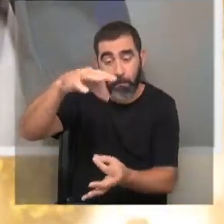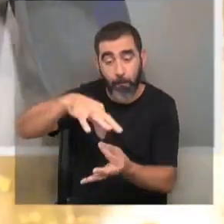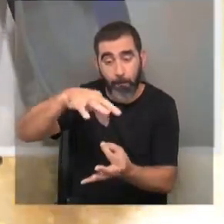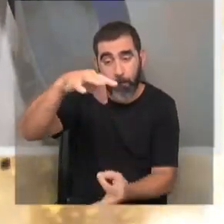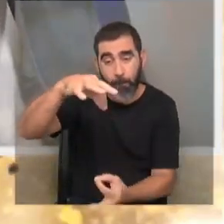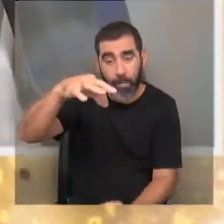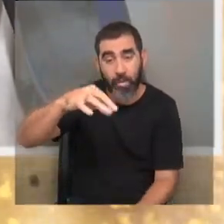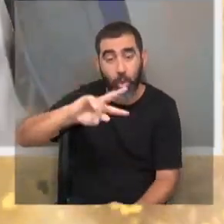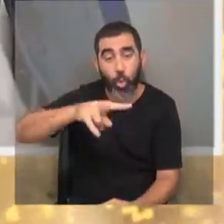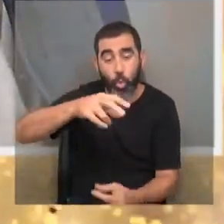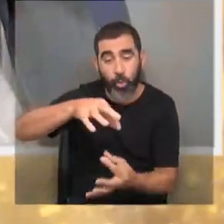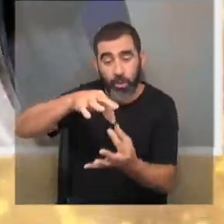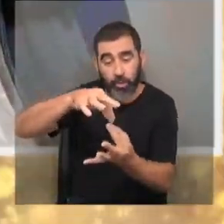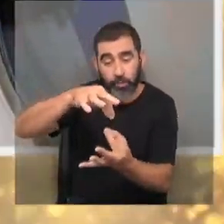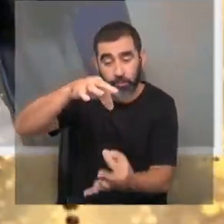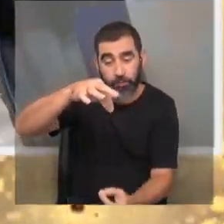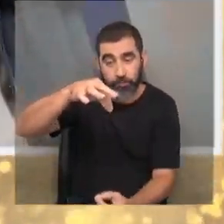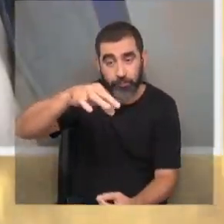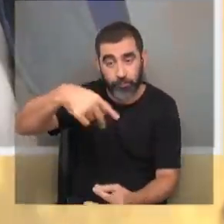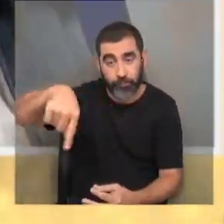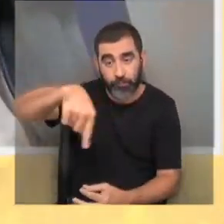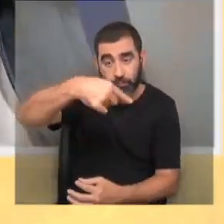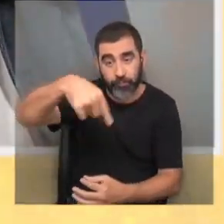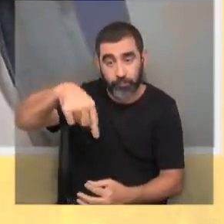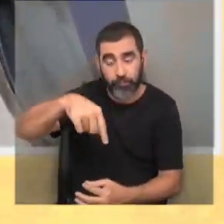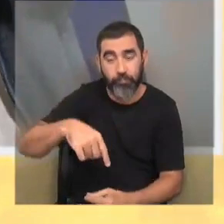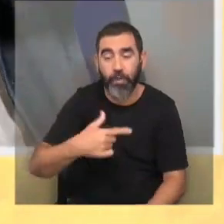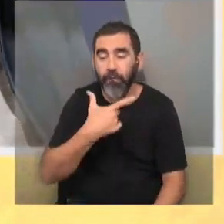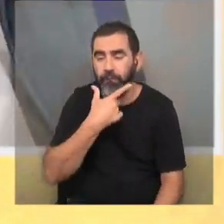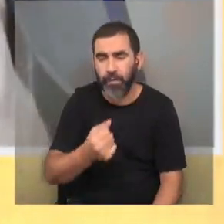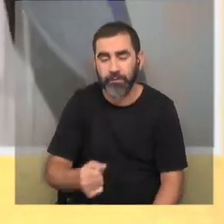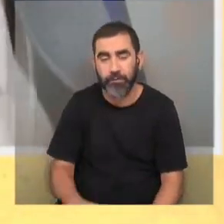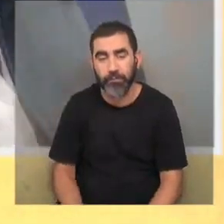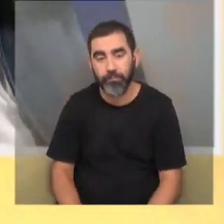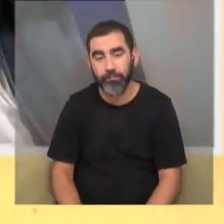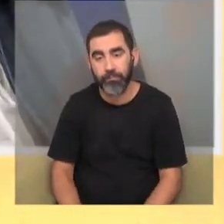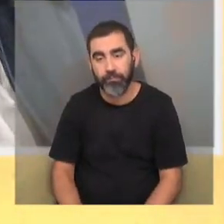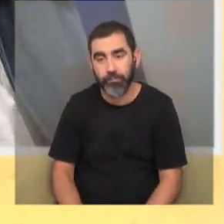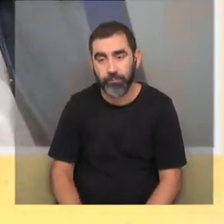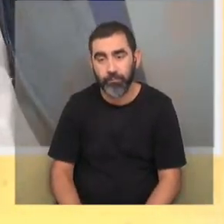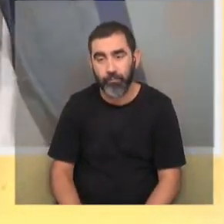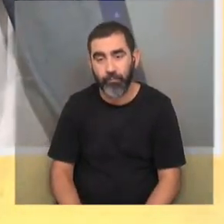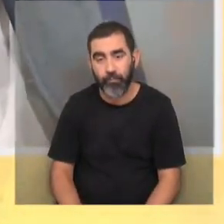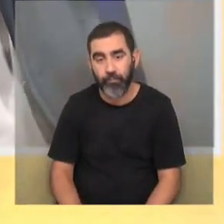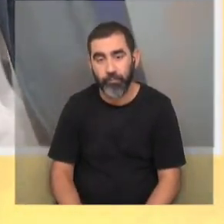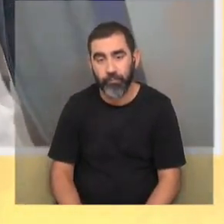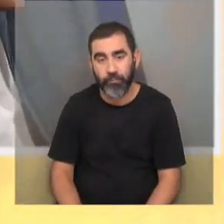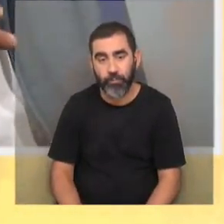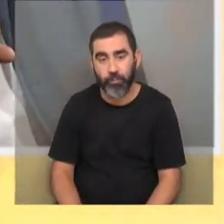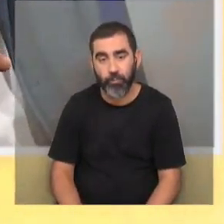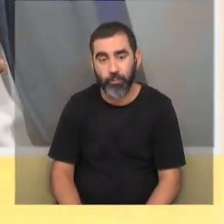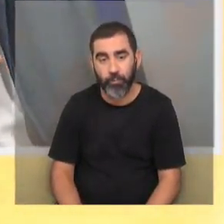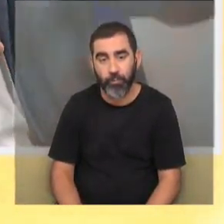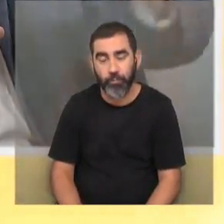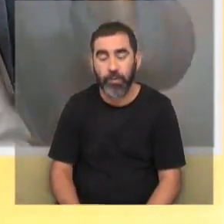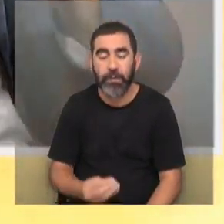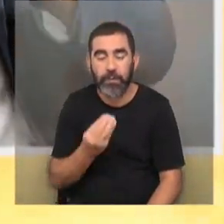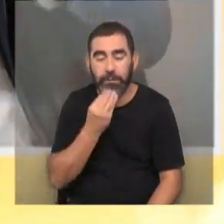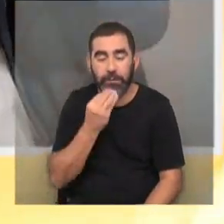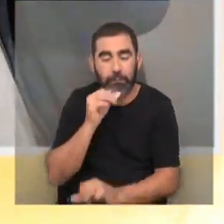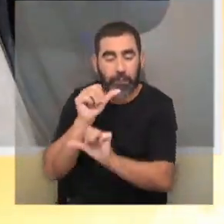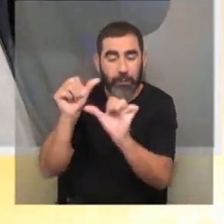es un péndulo doble, dos péndulos simplemente, es algo muy simple. Yo lo veo hacer un movimiento. Y lo que hicieron en esta simulación